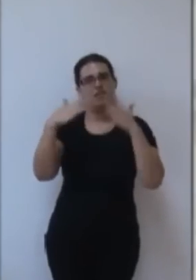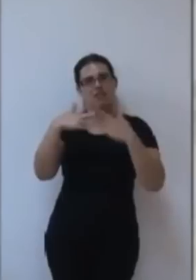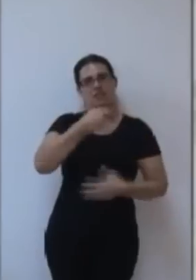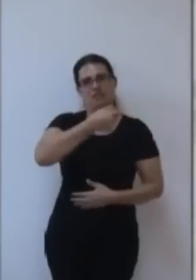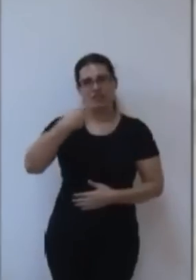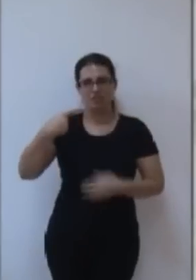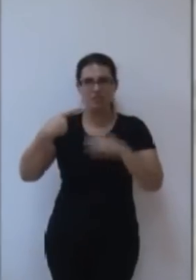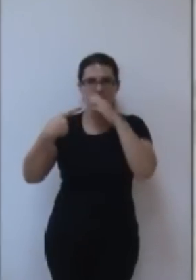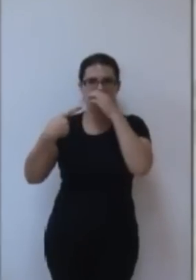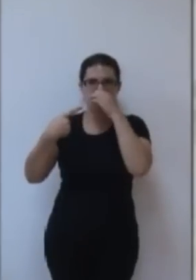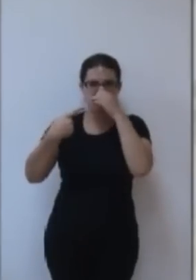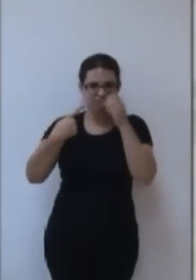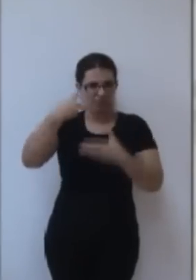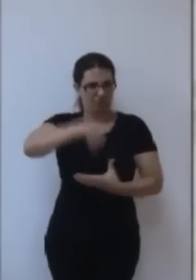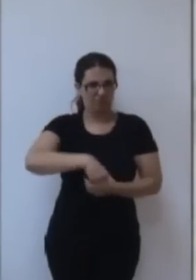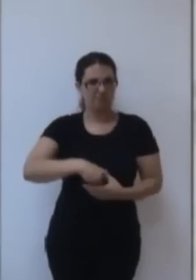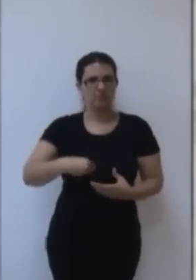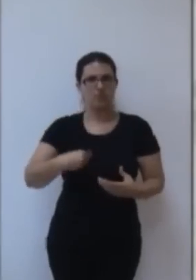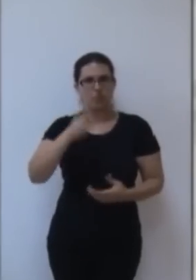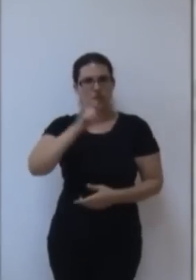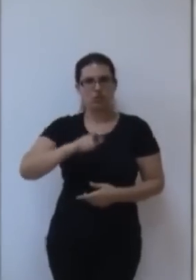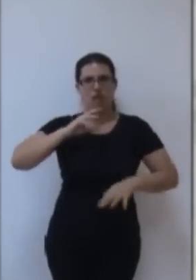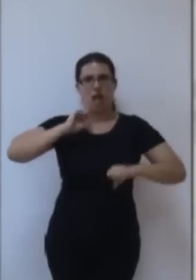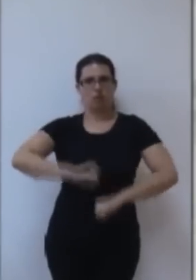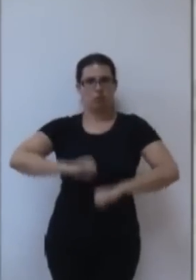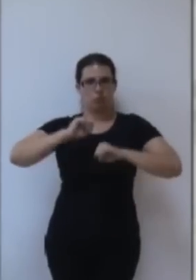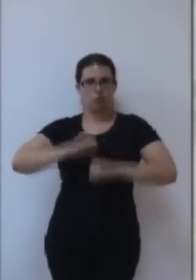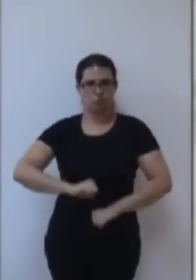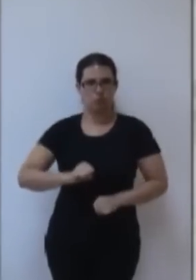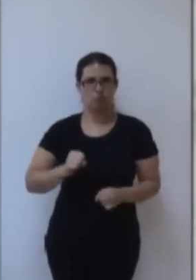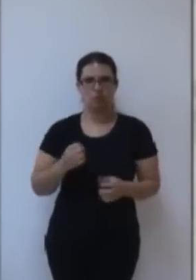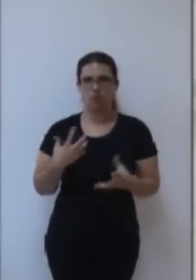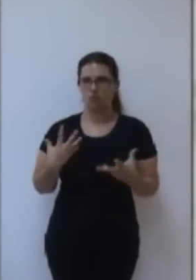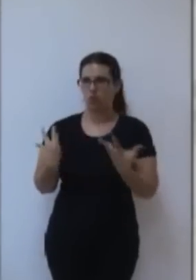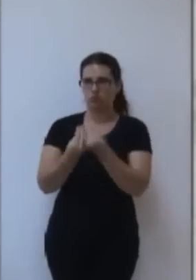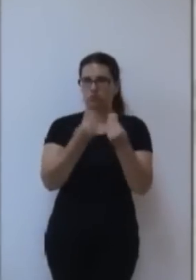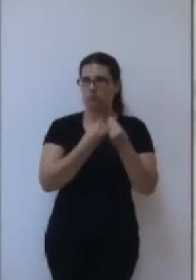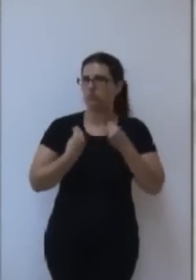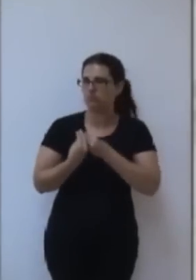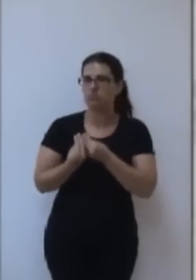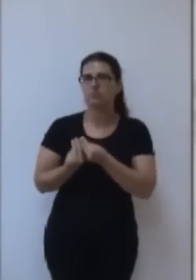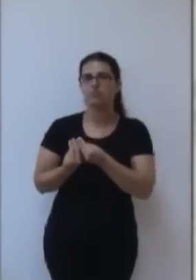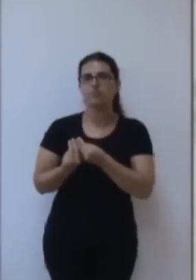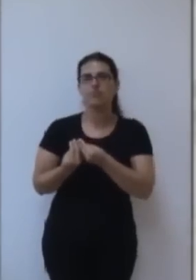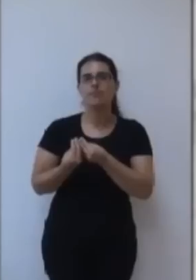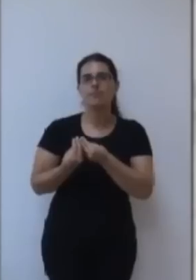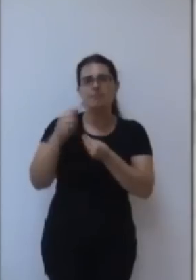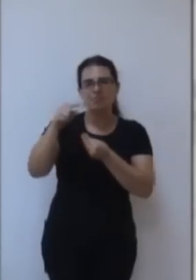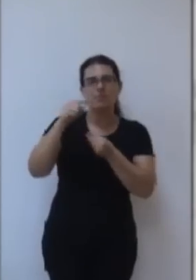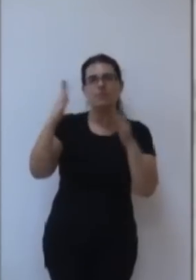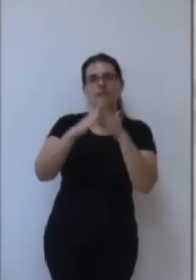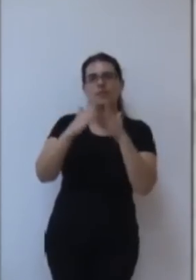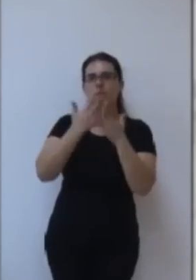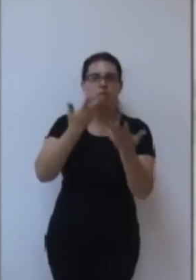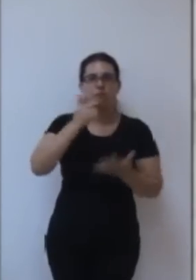donde hay personas ya adultas, ¿no?, que conviven. ¿Cómo conviven la tecnología, ¿no?, las